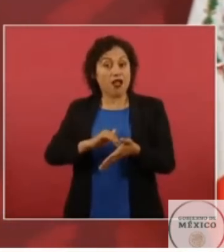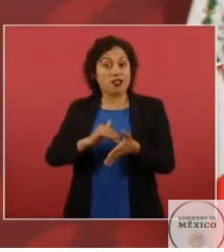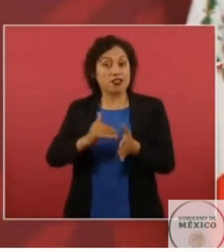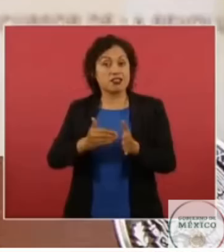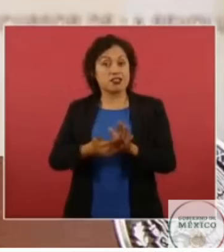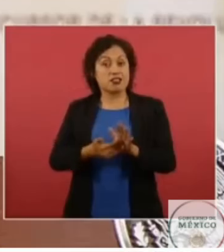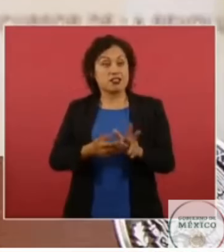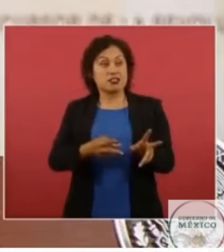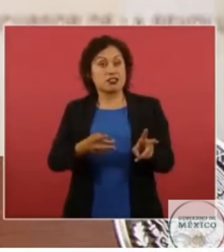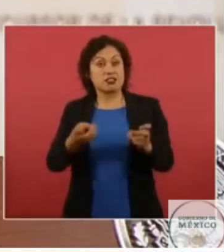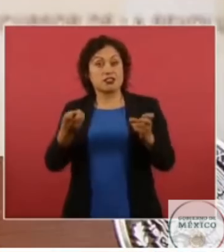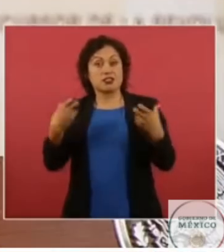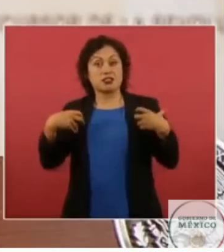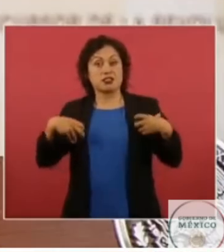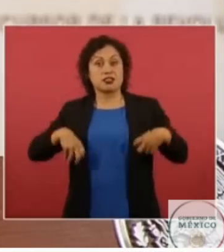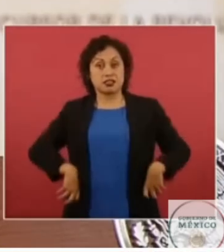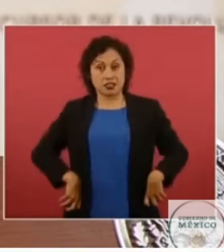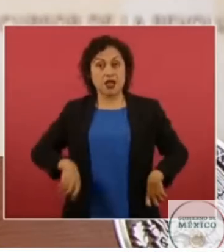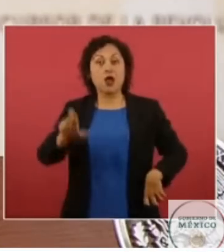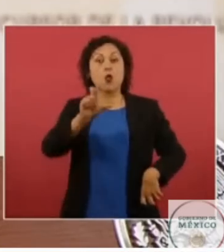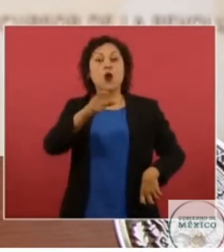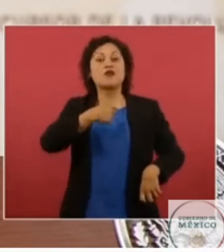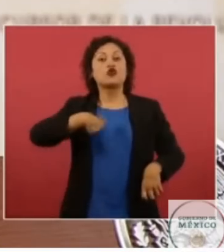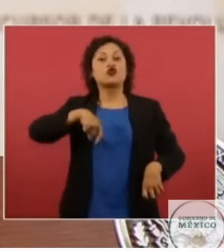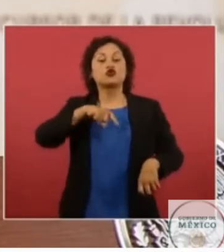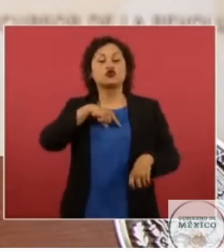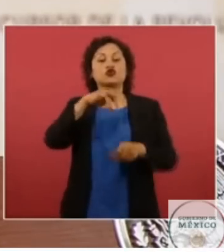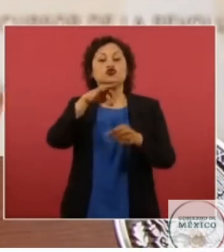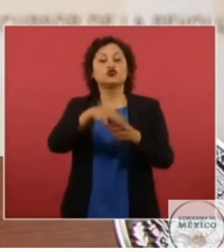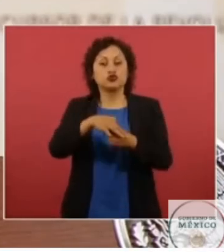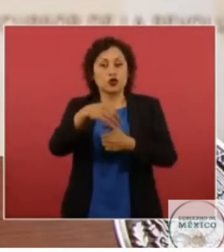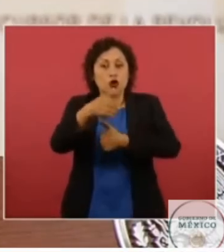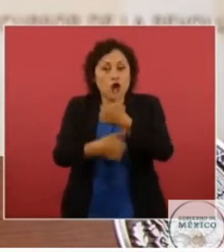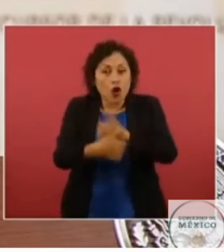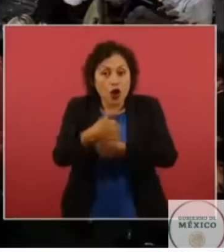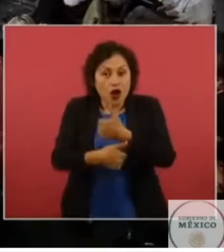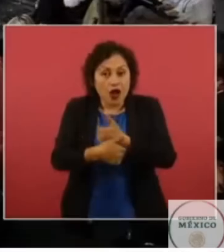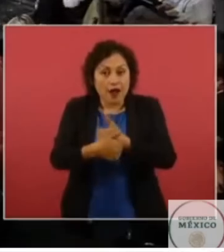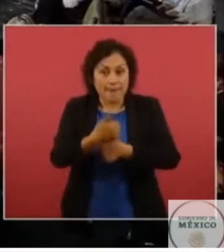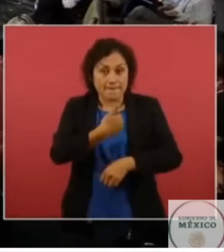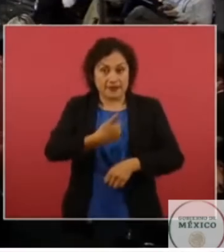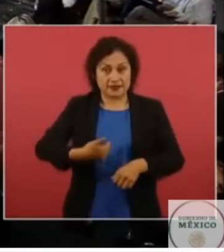cuando nos roban la presidencia de la República. Pero además, él lo confiesa.